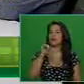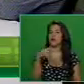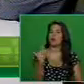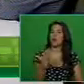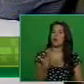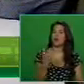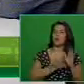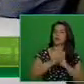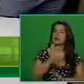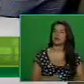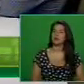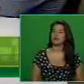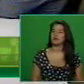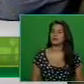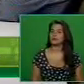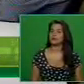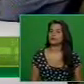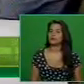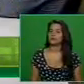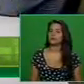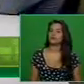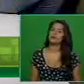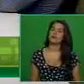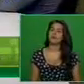las políticas de Estado? Mira,